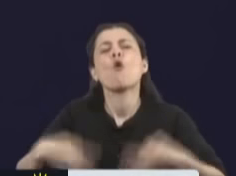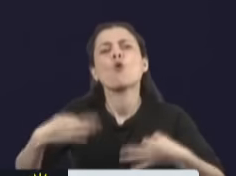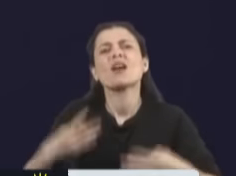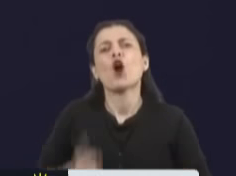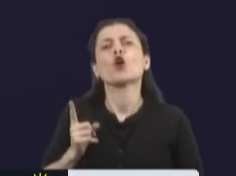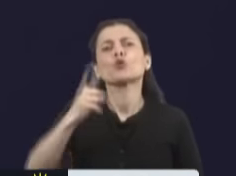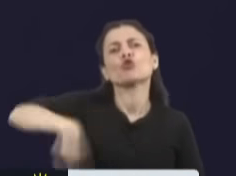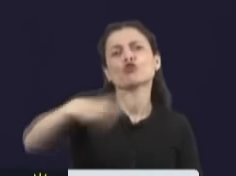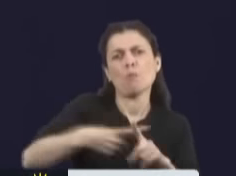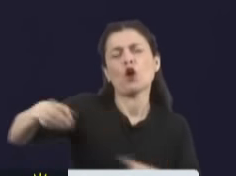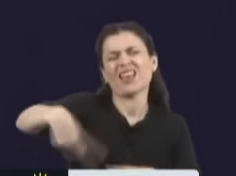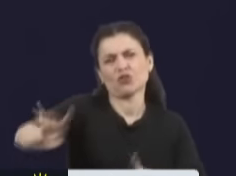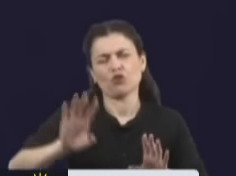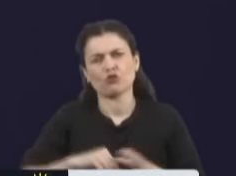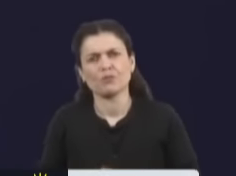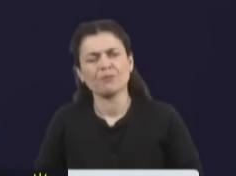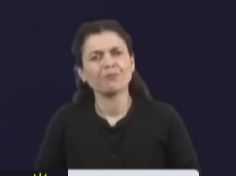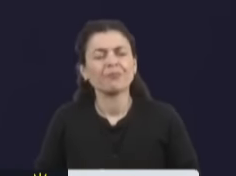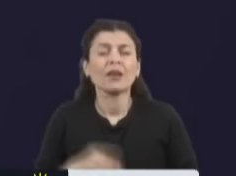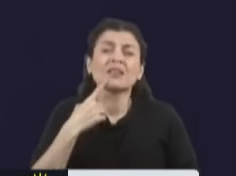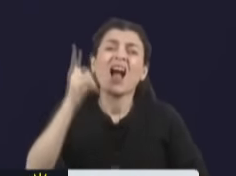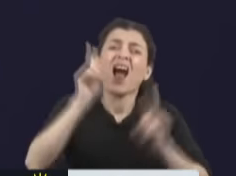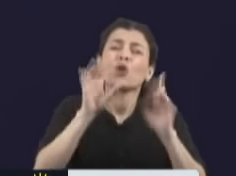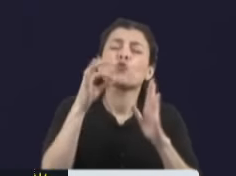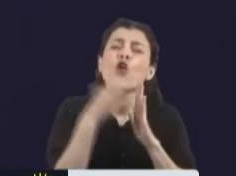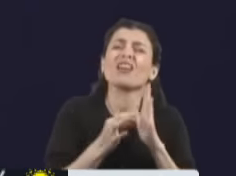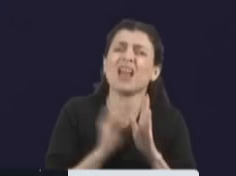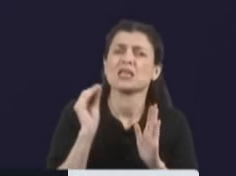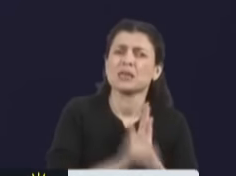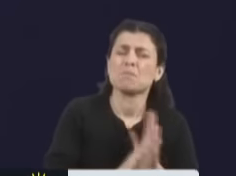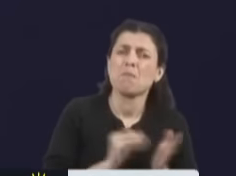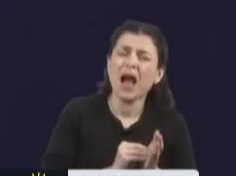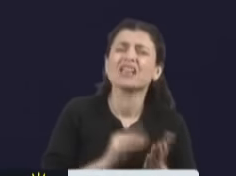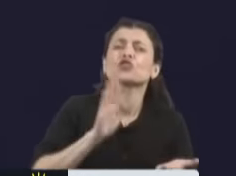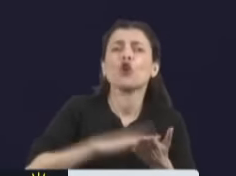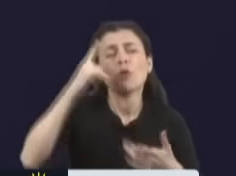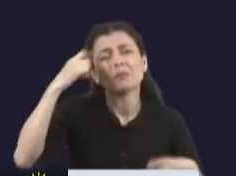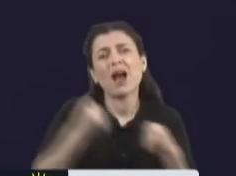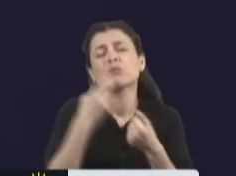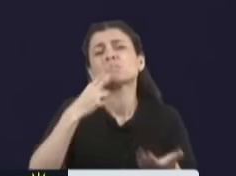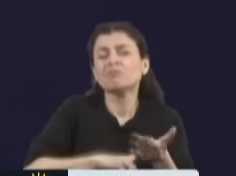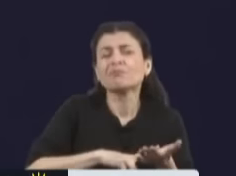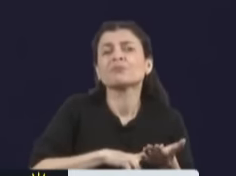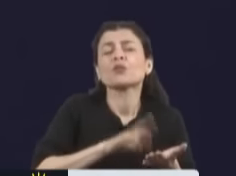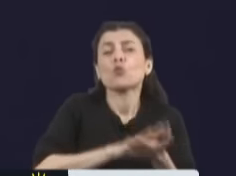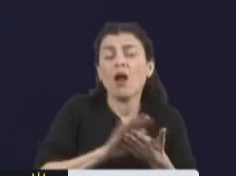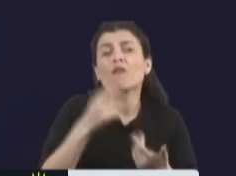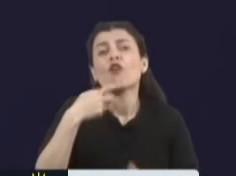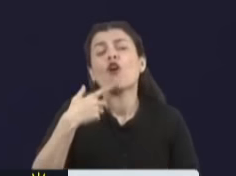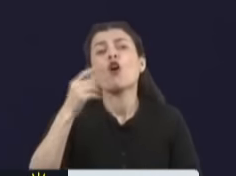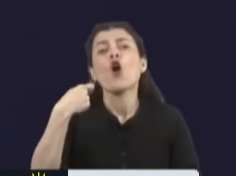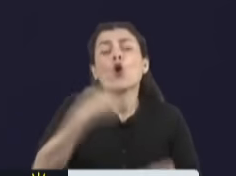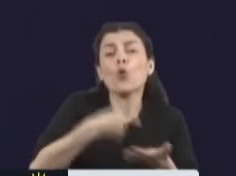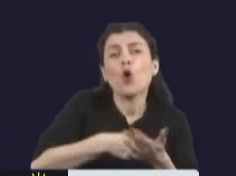siempre eh solamente algunos detalles del del pacto fiscal la alícuota será del 0% hasta